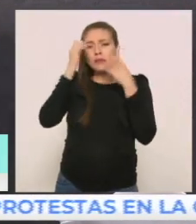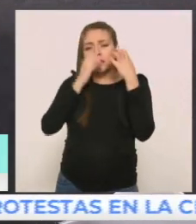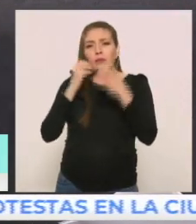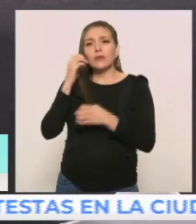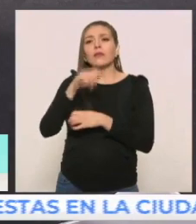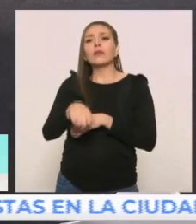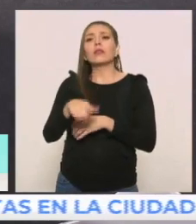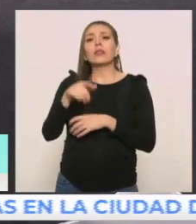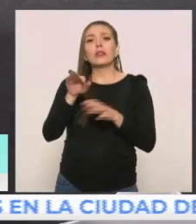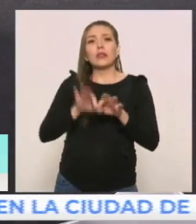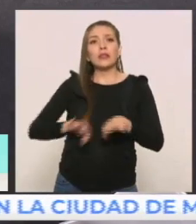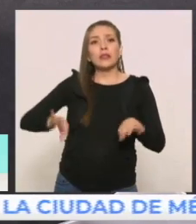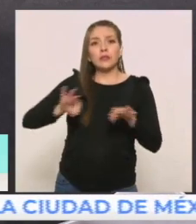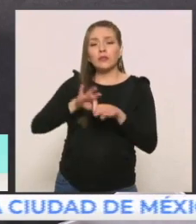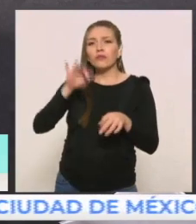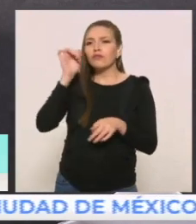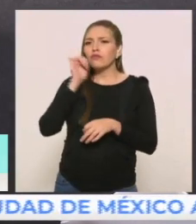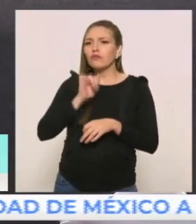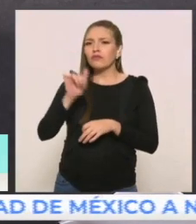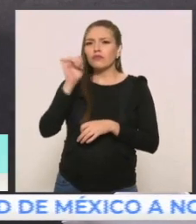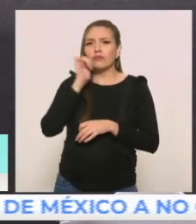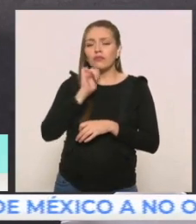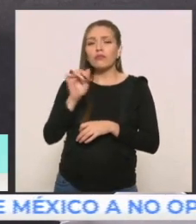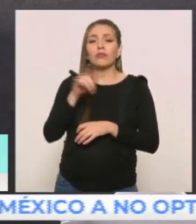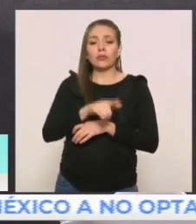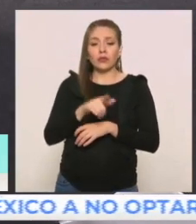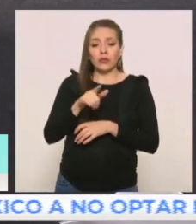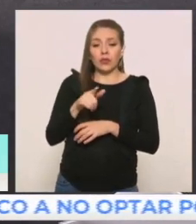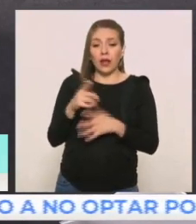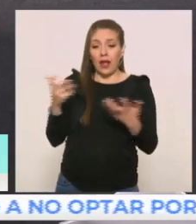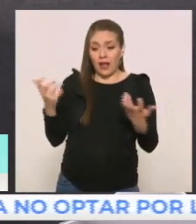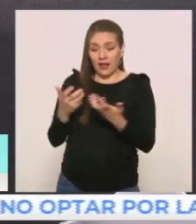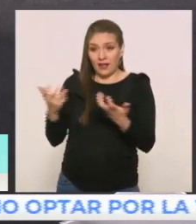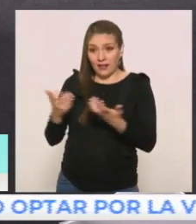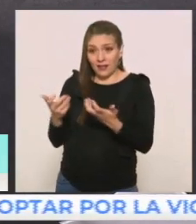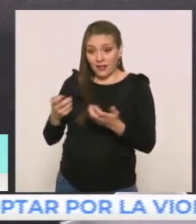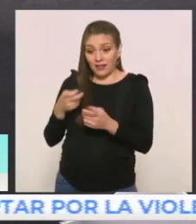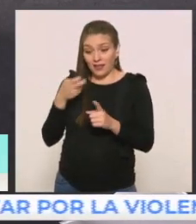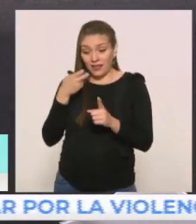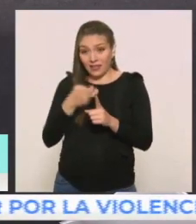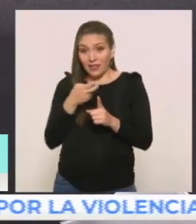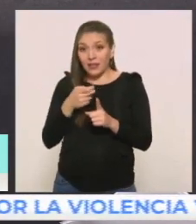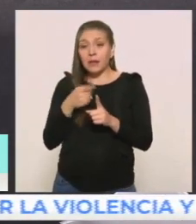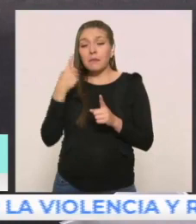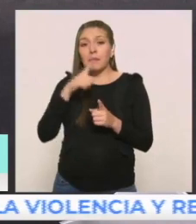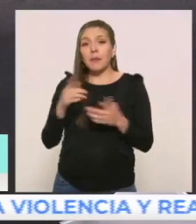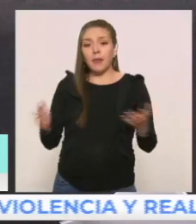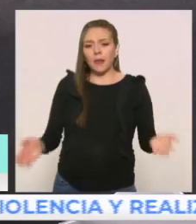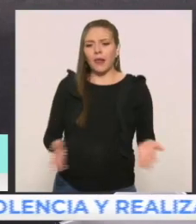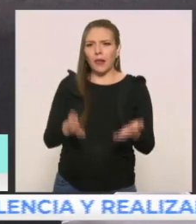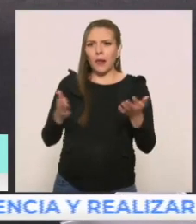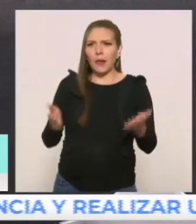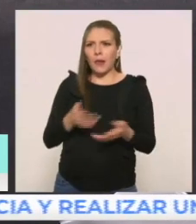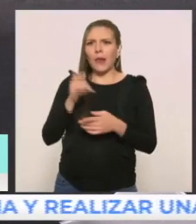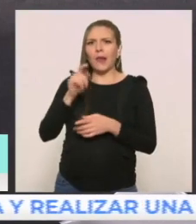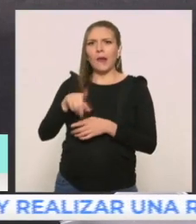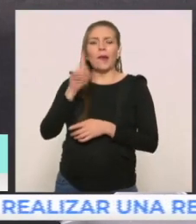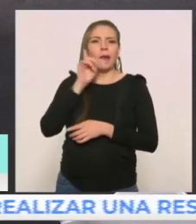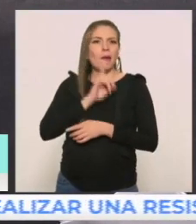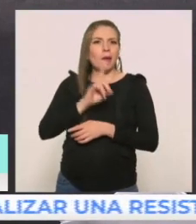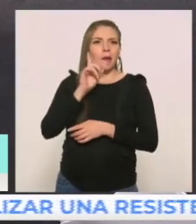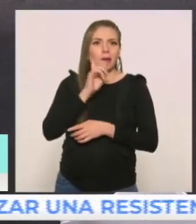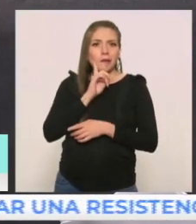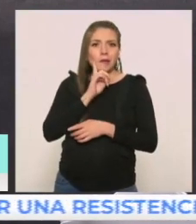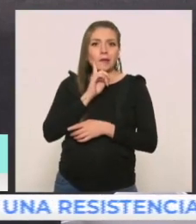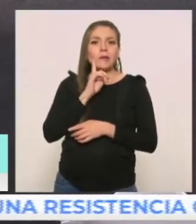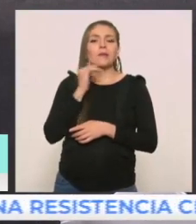género, es importante hacerlo siempre, resaltar que todo lo que se hace en esta materia es para promover el adelanto de ellas, aunque en nuestro caso